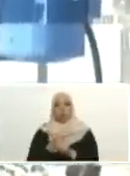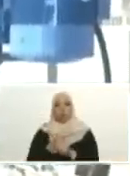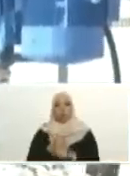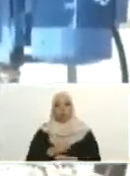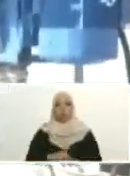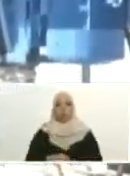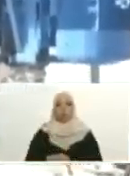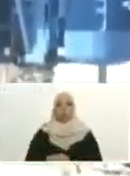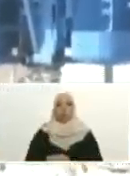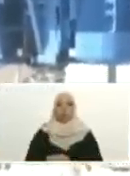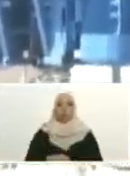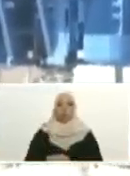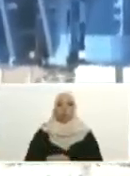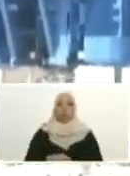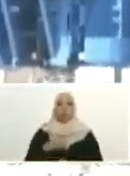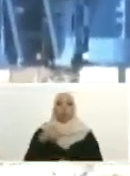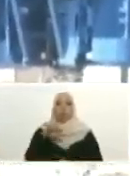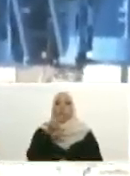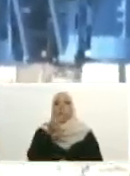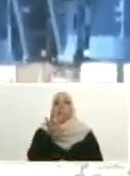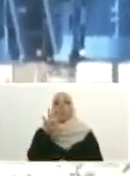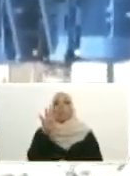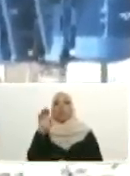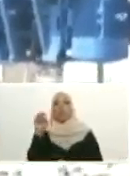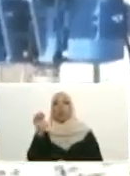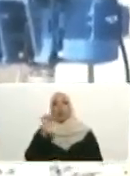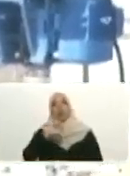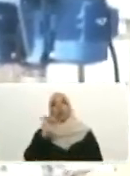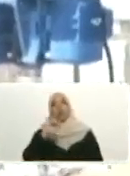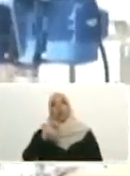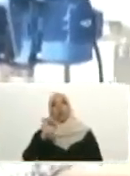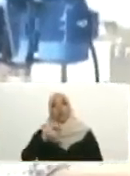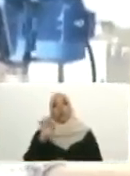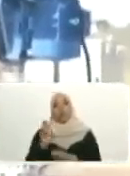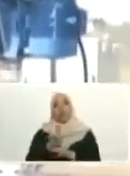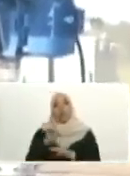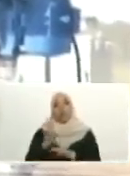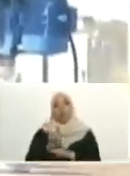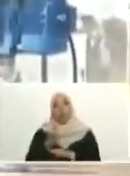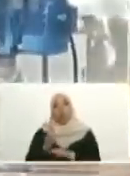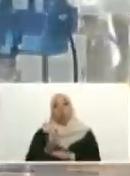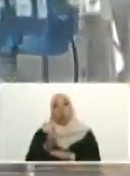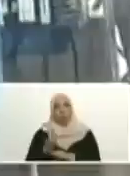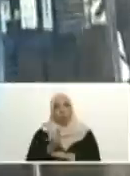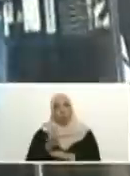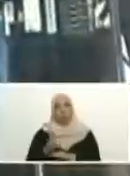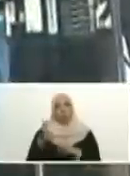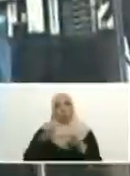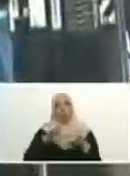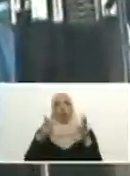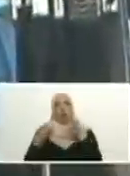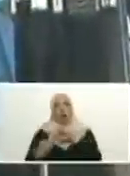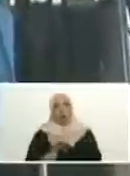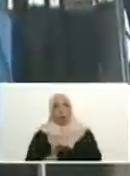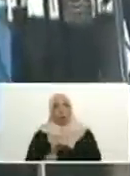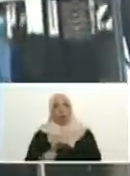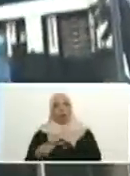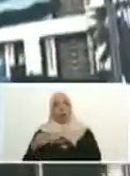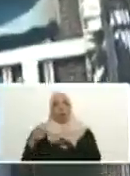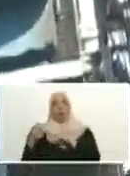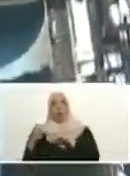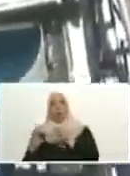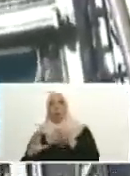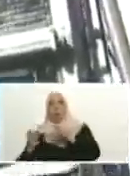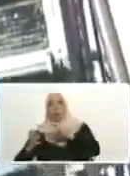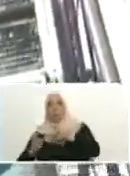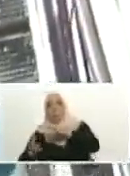es un cabillero 350 que es utilizado para hacer los reemplazos de las bombas que